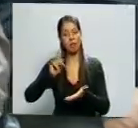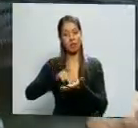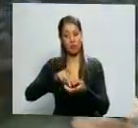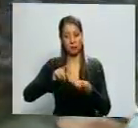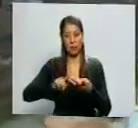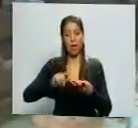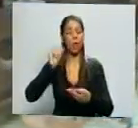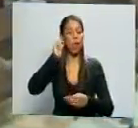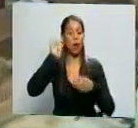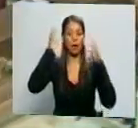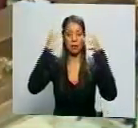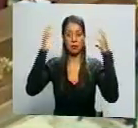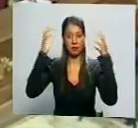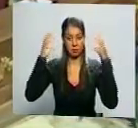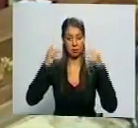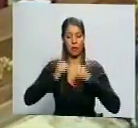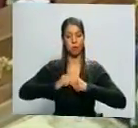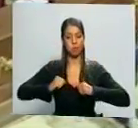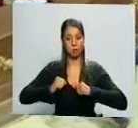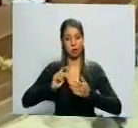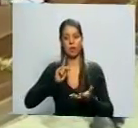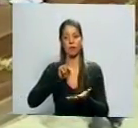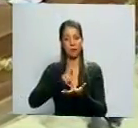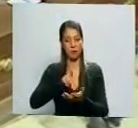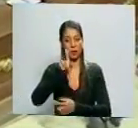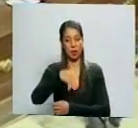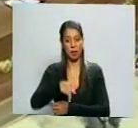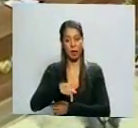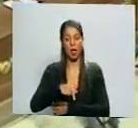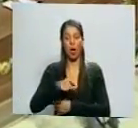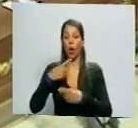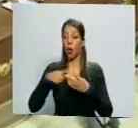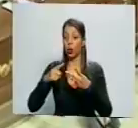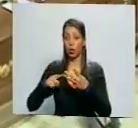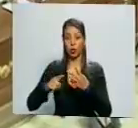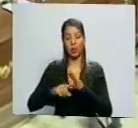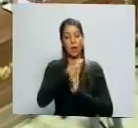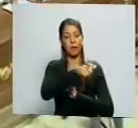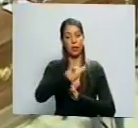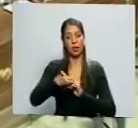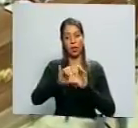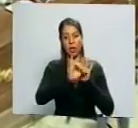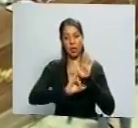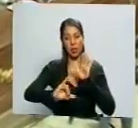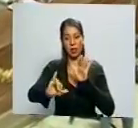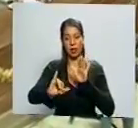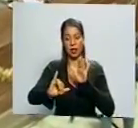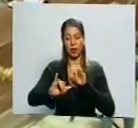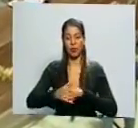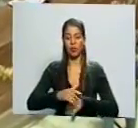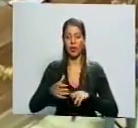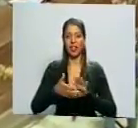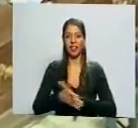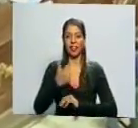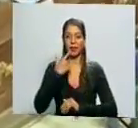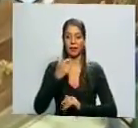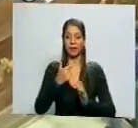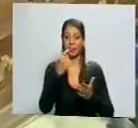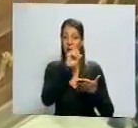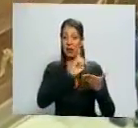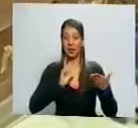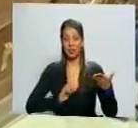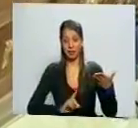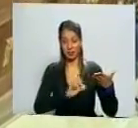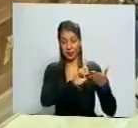la subsecretaria Carolis Elena Pérez González, así como de los y las constituyentes que se indican en la lista anexa. A continuación,